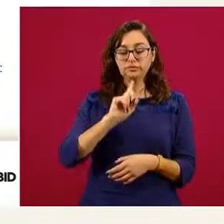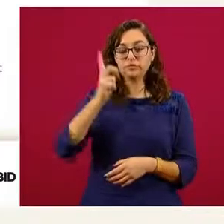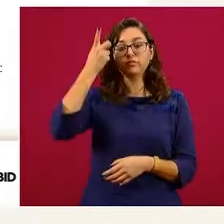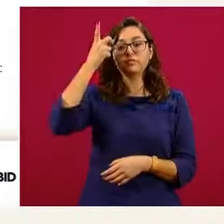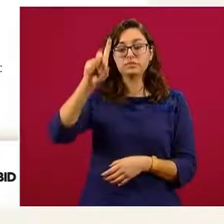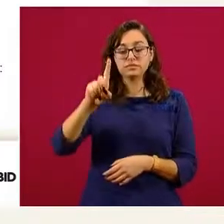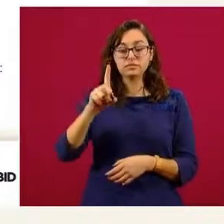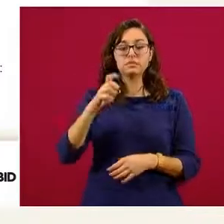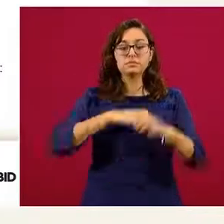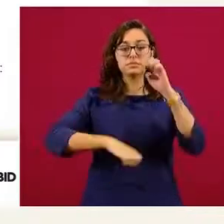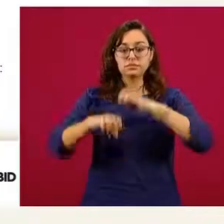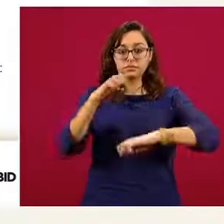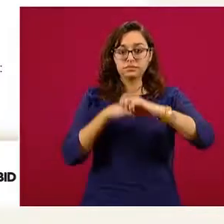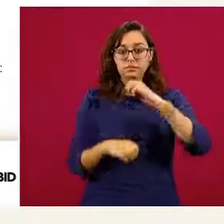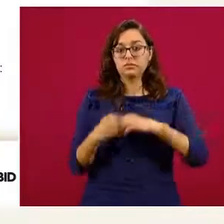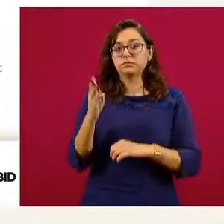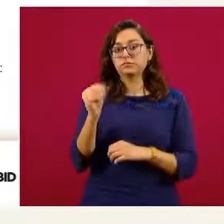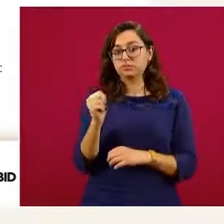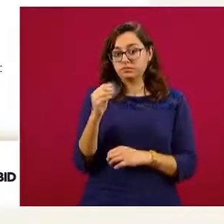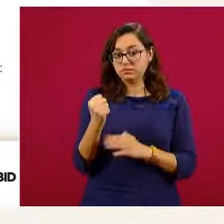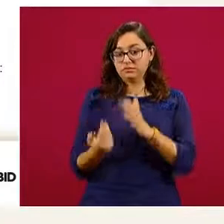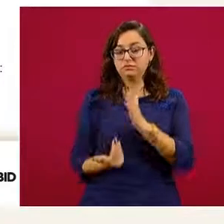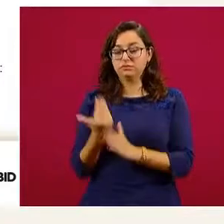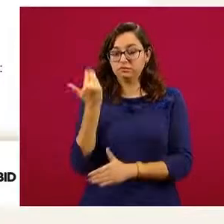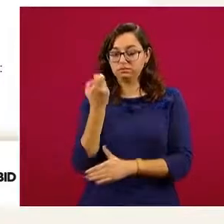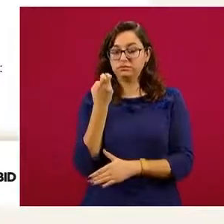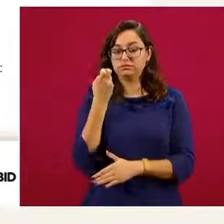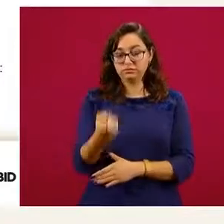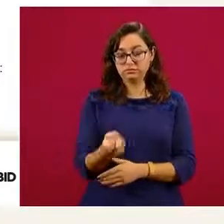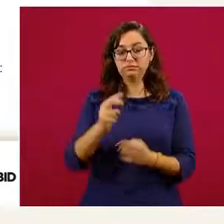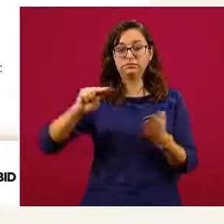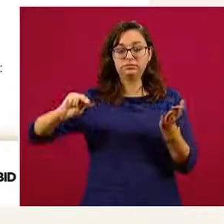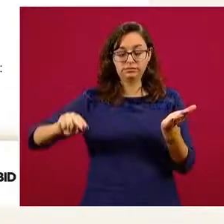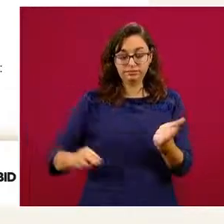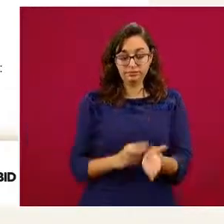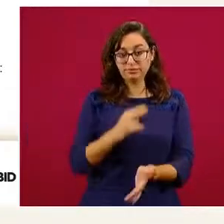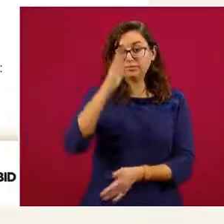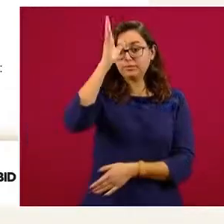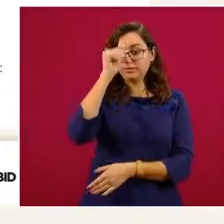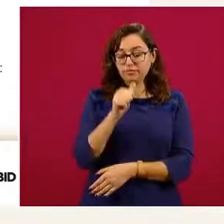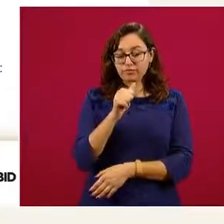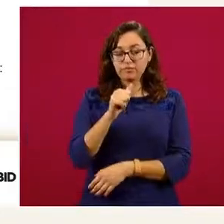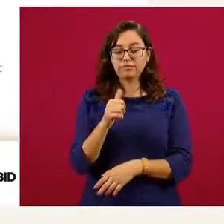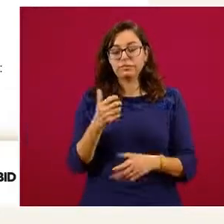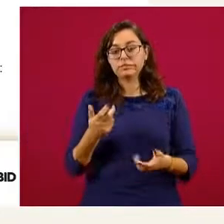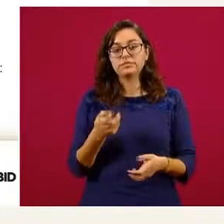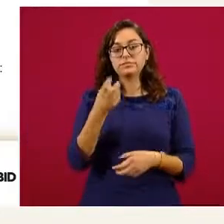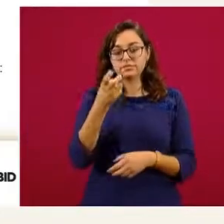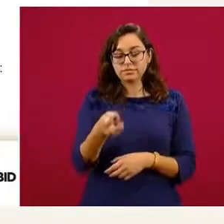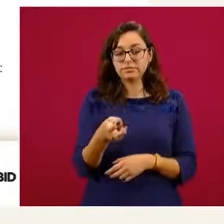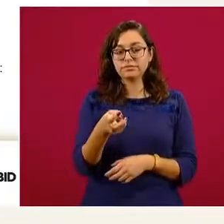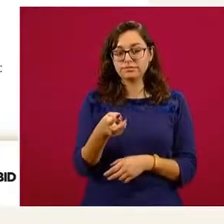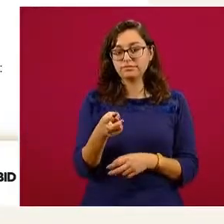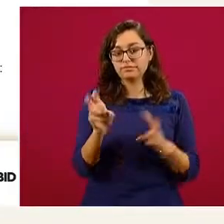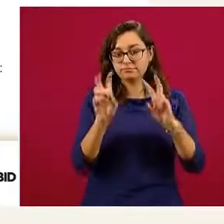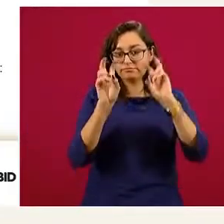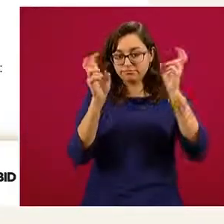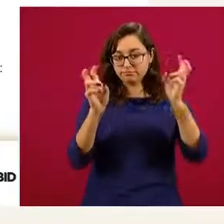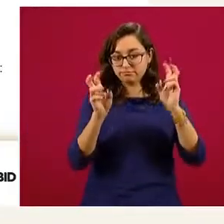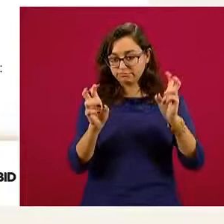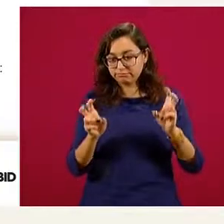donde sucederá la firma del memorándum de entendimiento con SheTrades. Y bueno, como saben, los temas